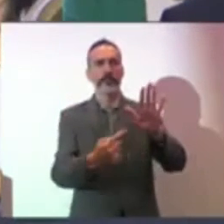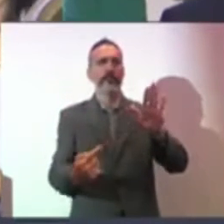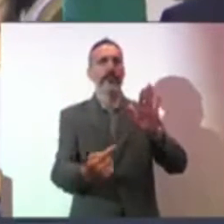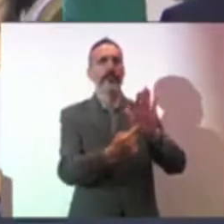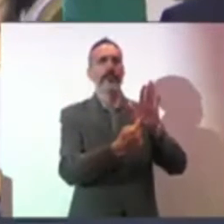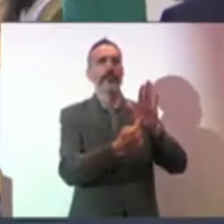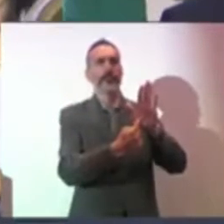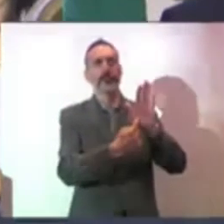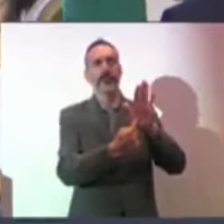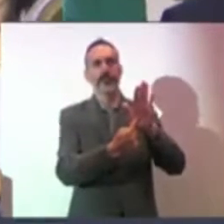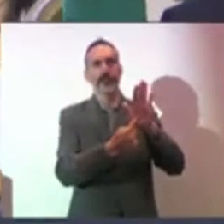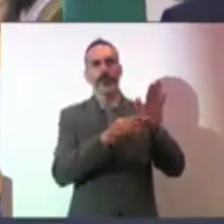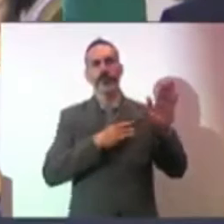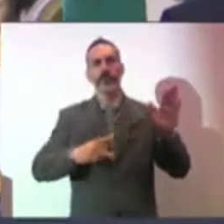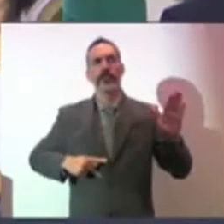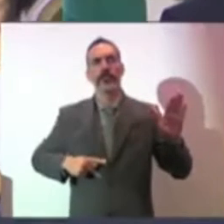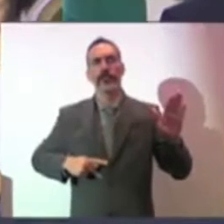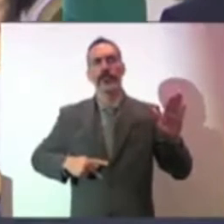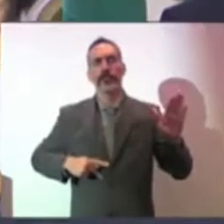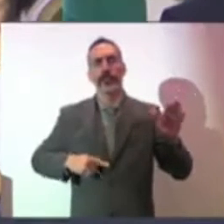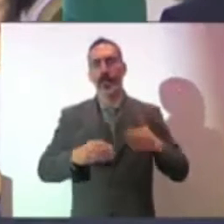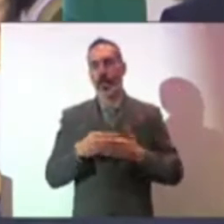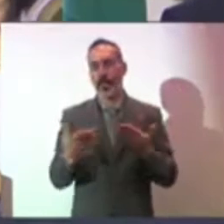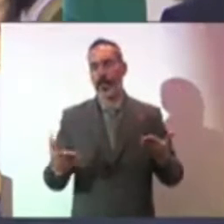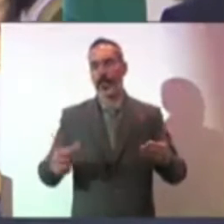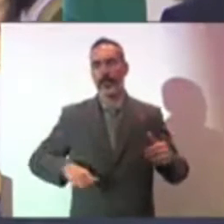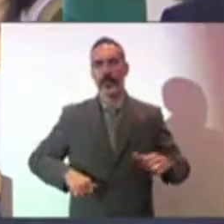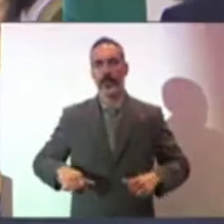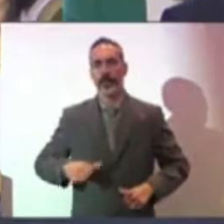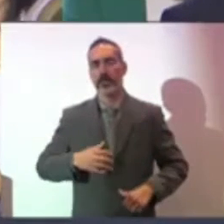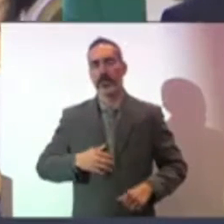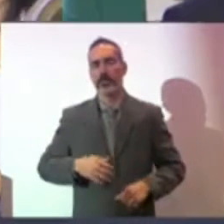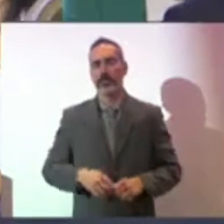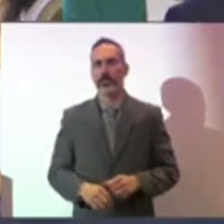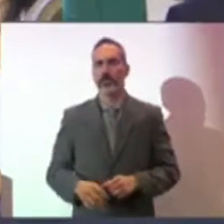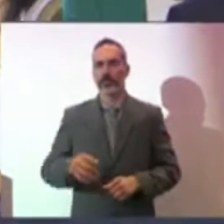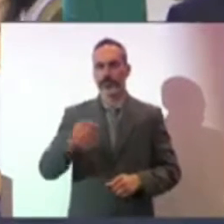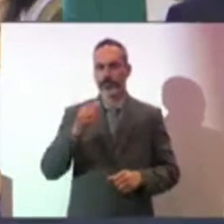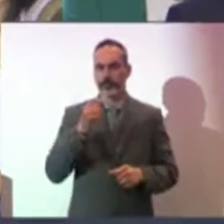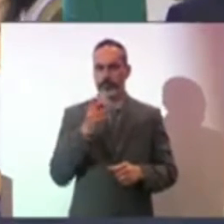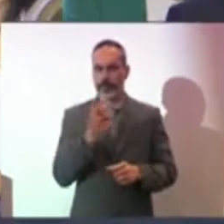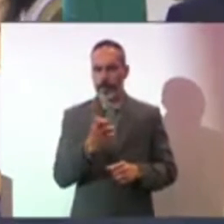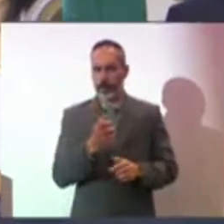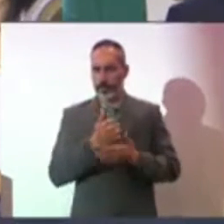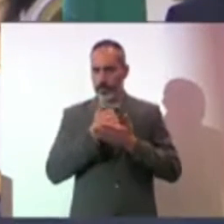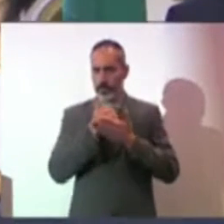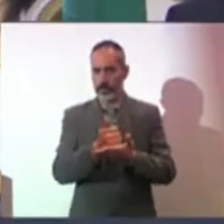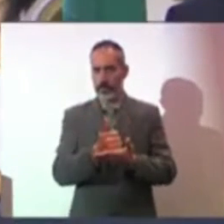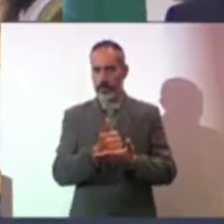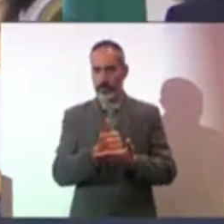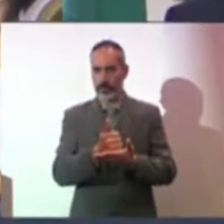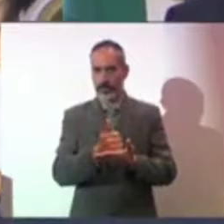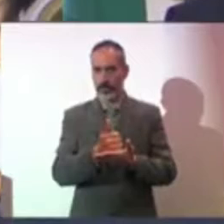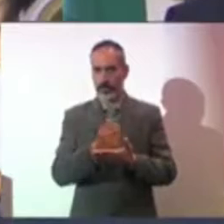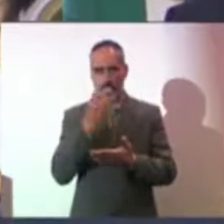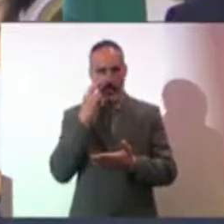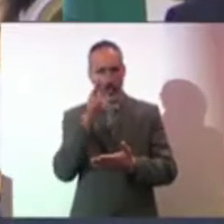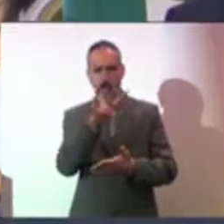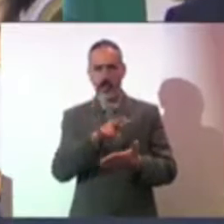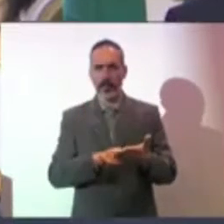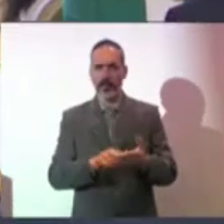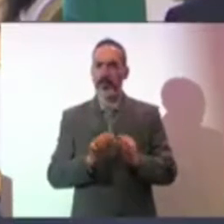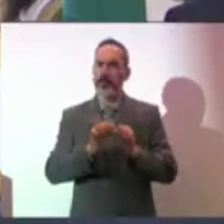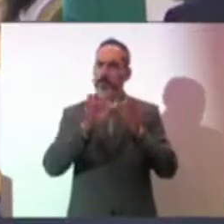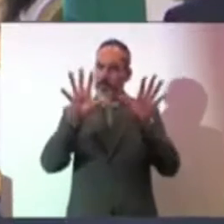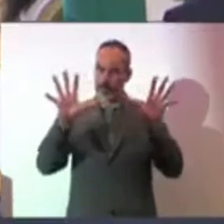Municipal. Este acto contribuye al espíritu de rendición de cuentas y transparencia